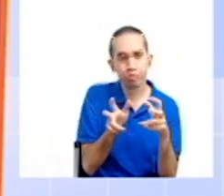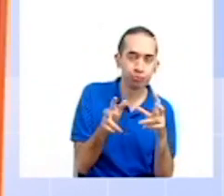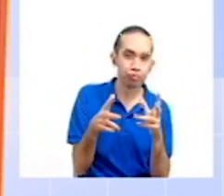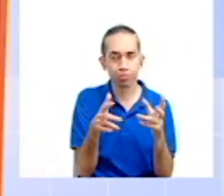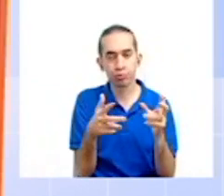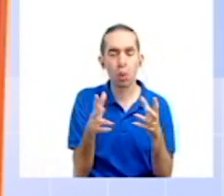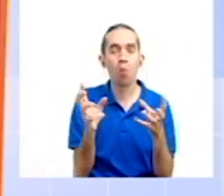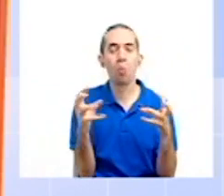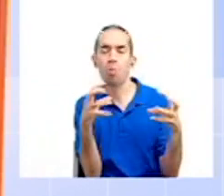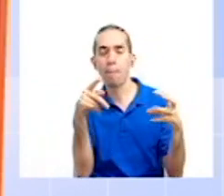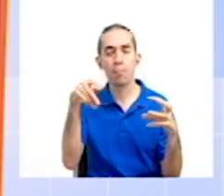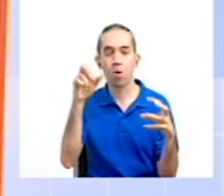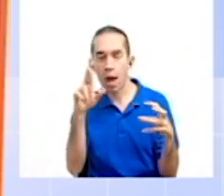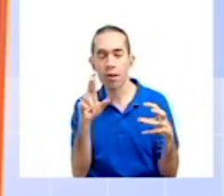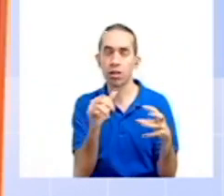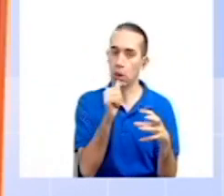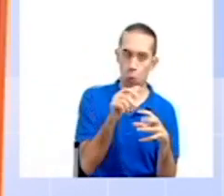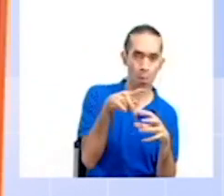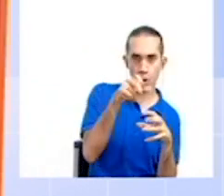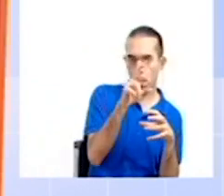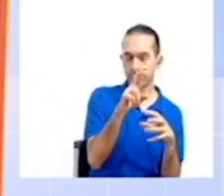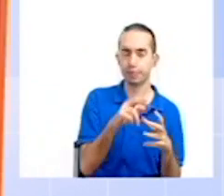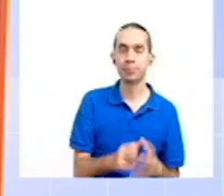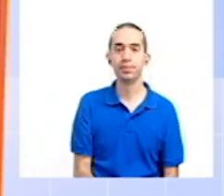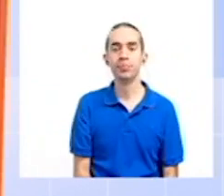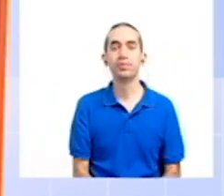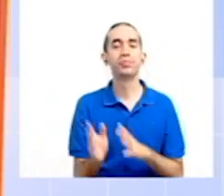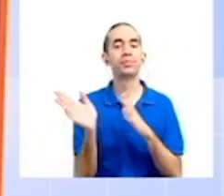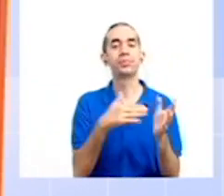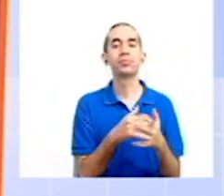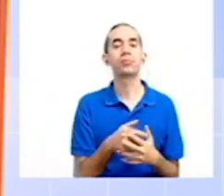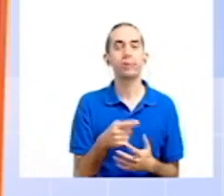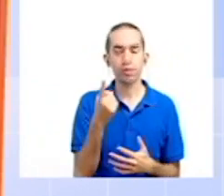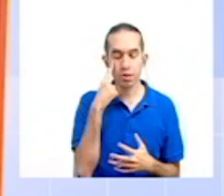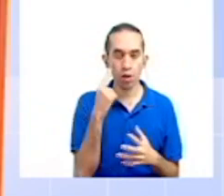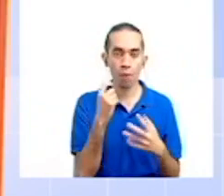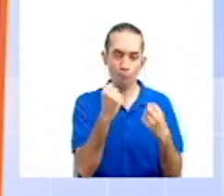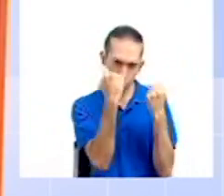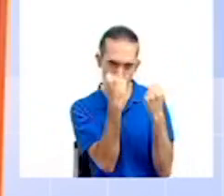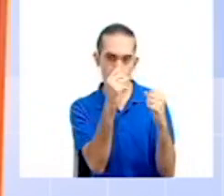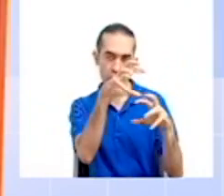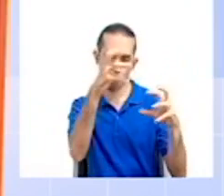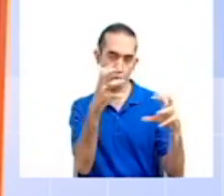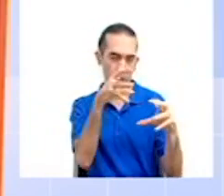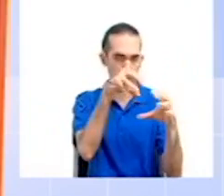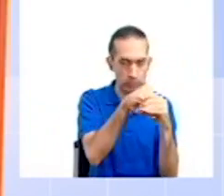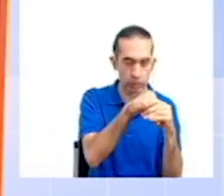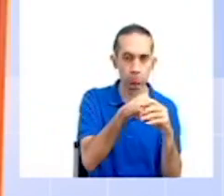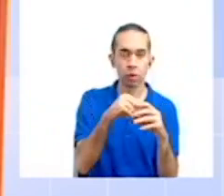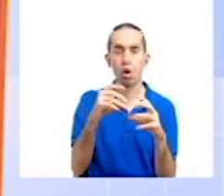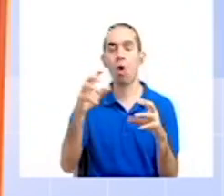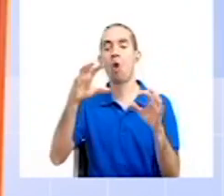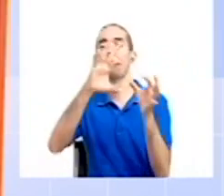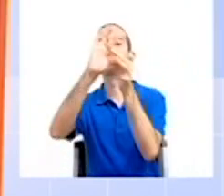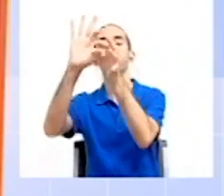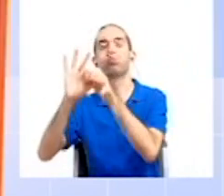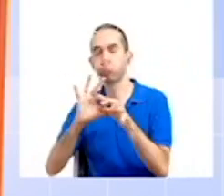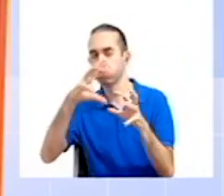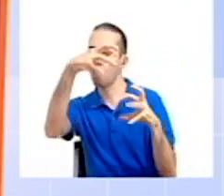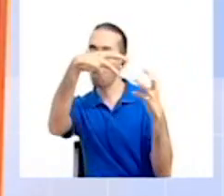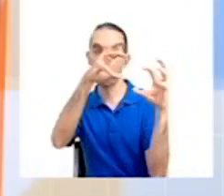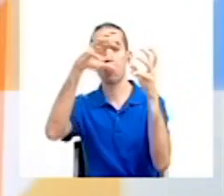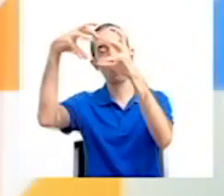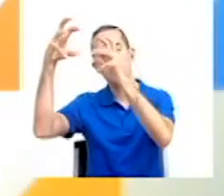Y también ocupamos saber qué son las fuerzas intramoleculares y las fuerzas intermoleculares. Entonces,